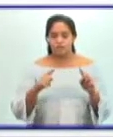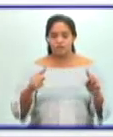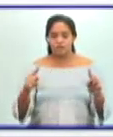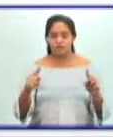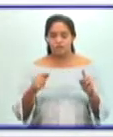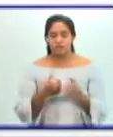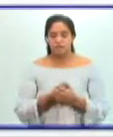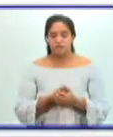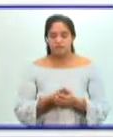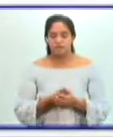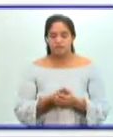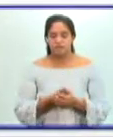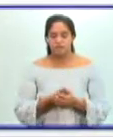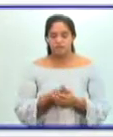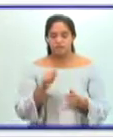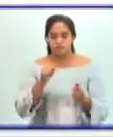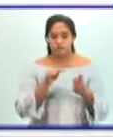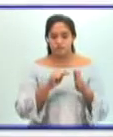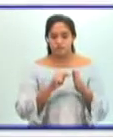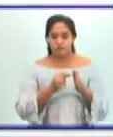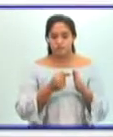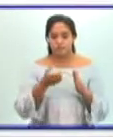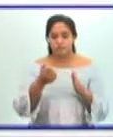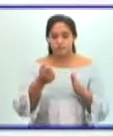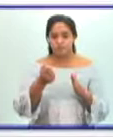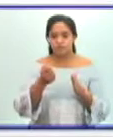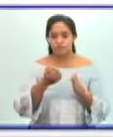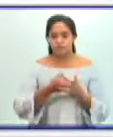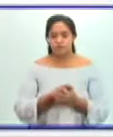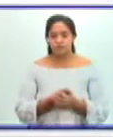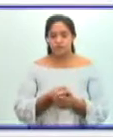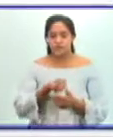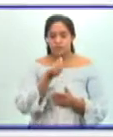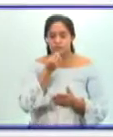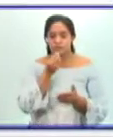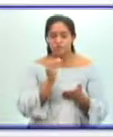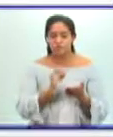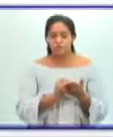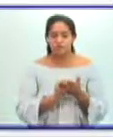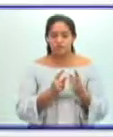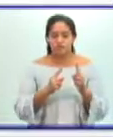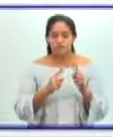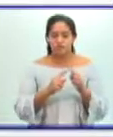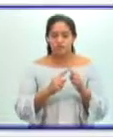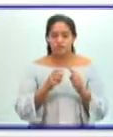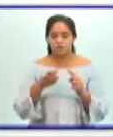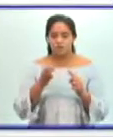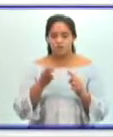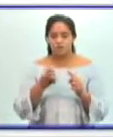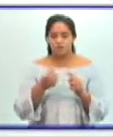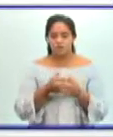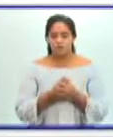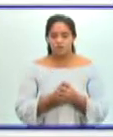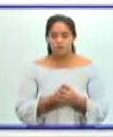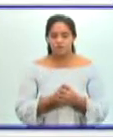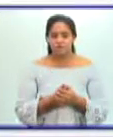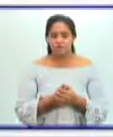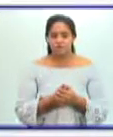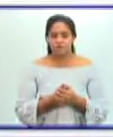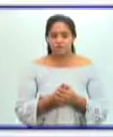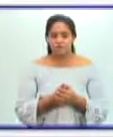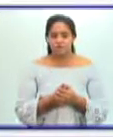común en A. Por eso podemos aplicar el teorema de las transversales. En